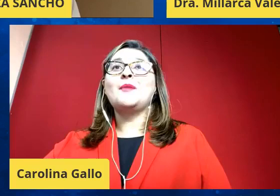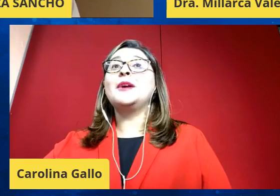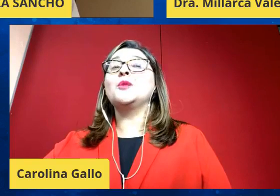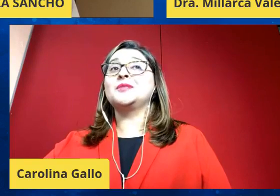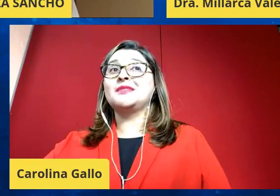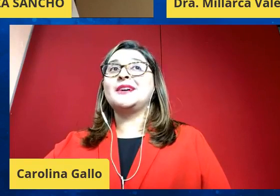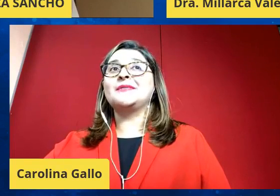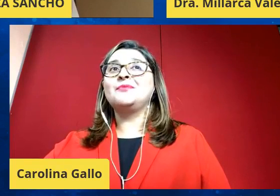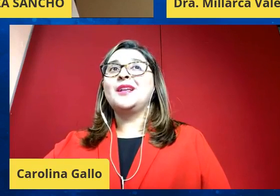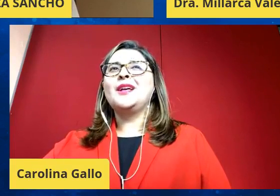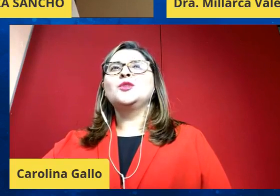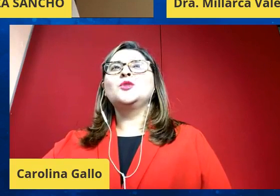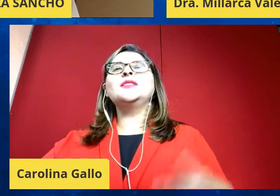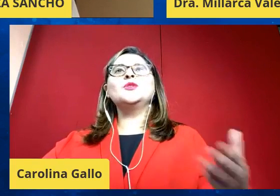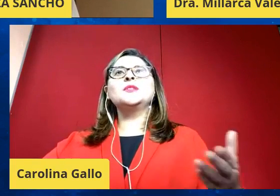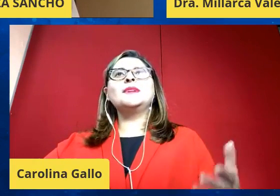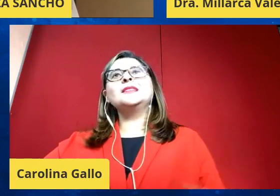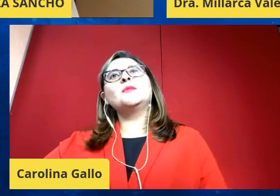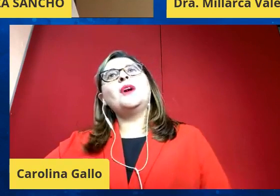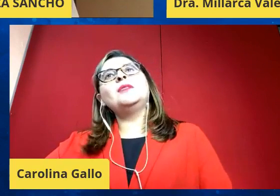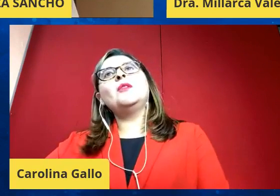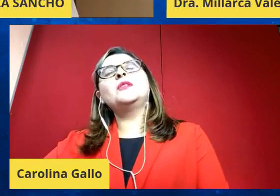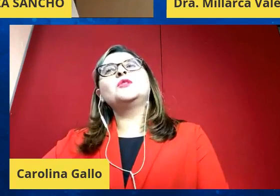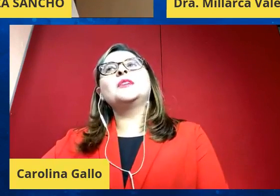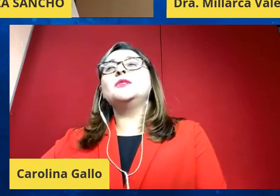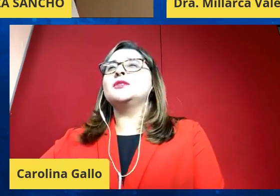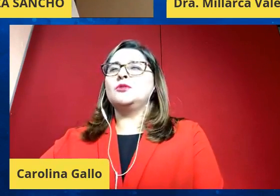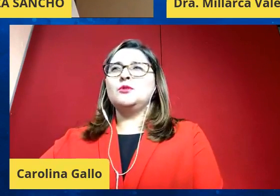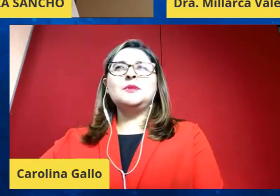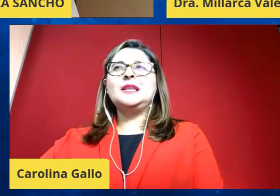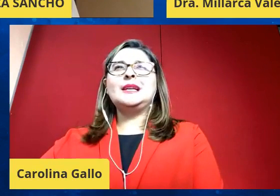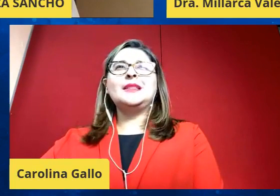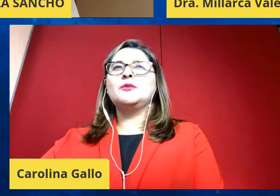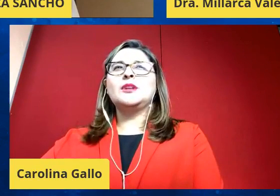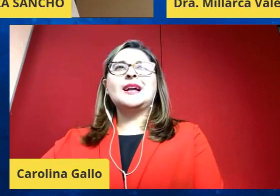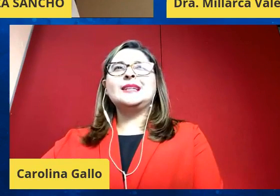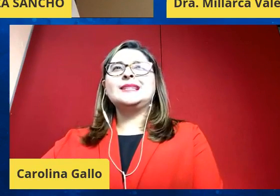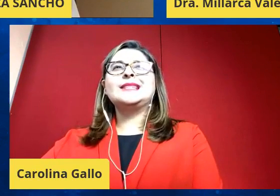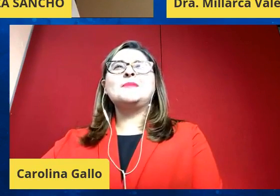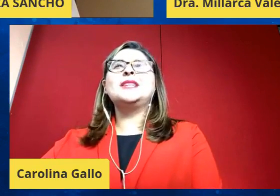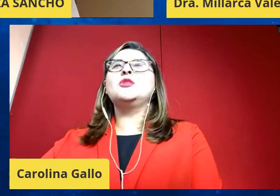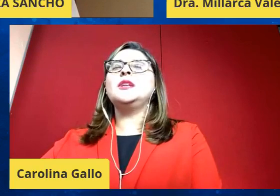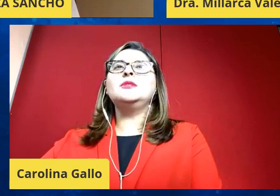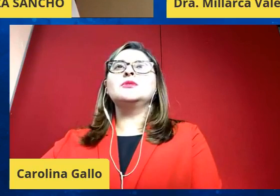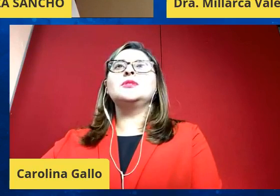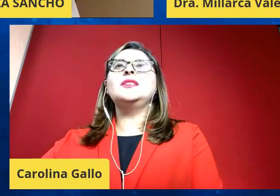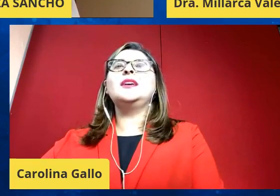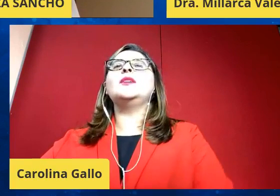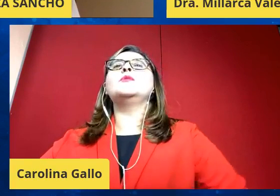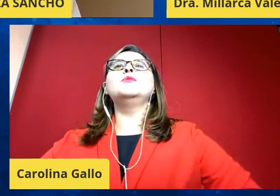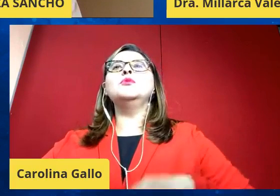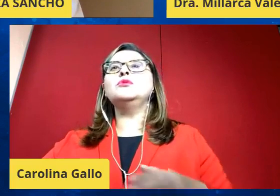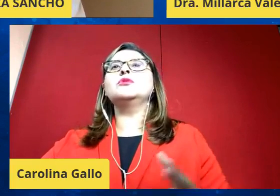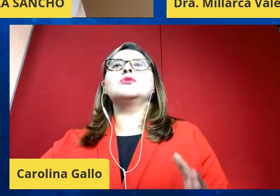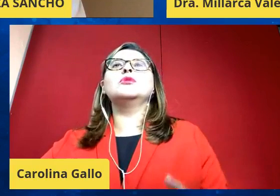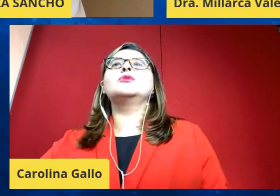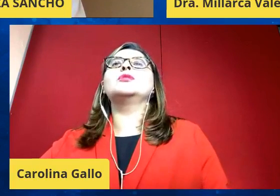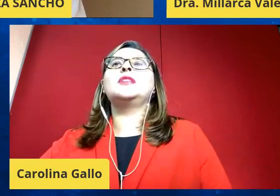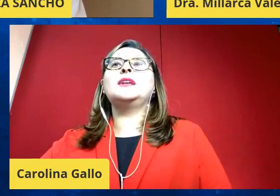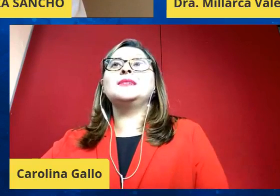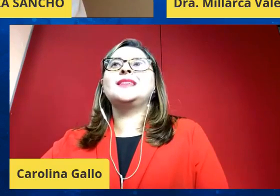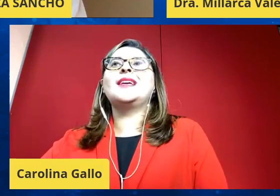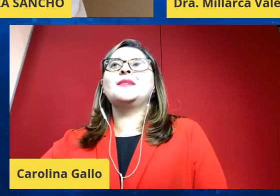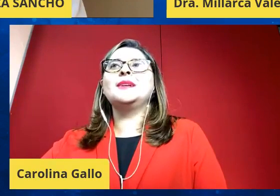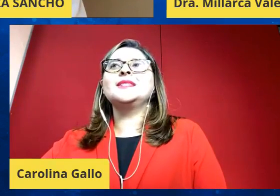planetas para observar. Durante 2 semanas hemos hablado de contaminación lumínica, de volcanes, de meteoritos y de muchos